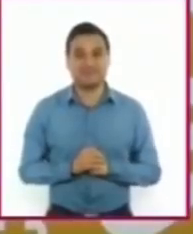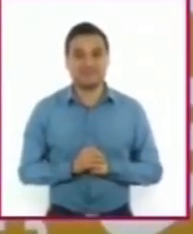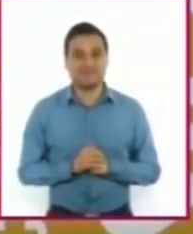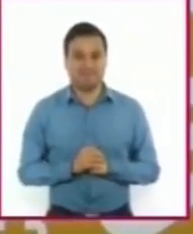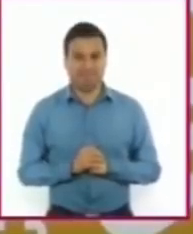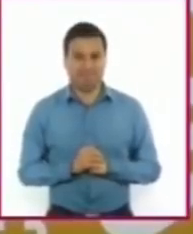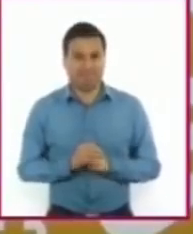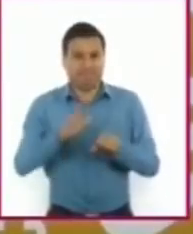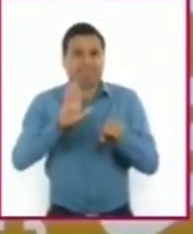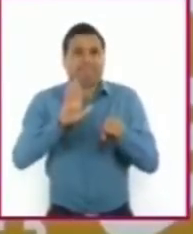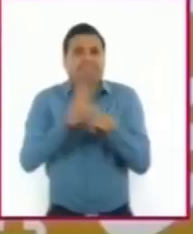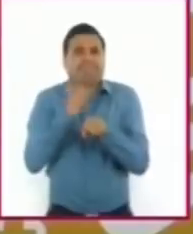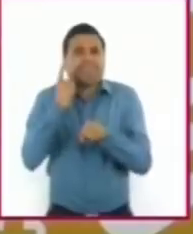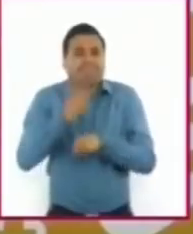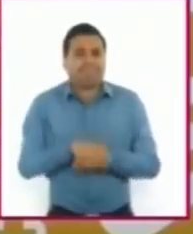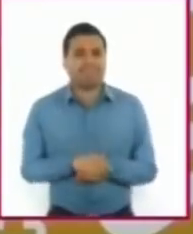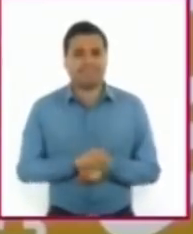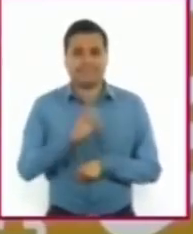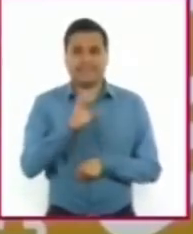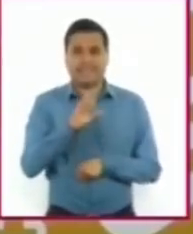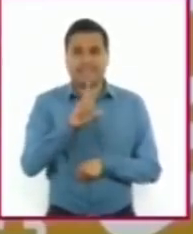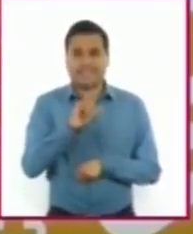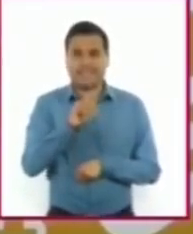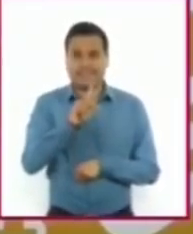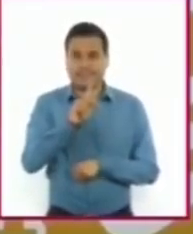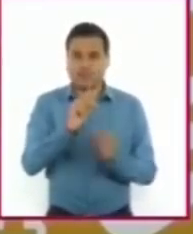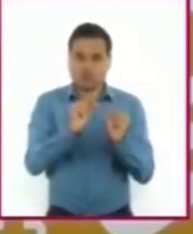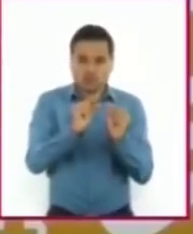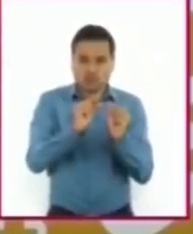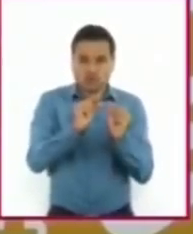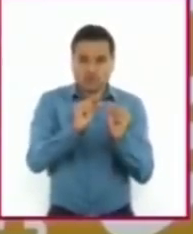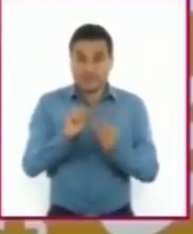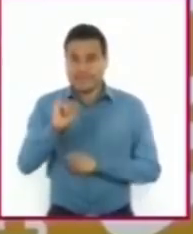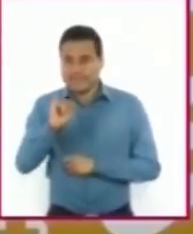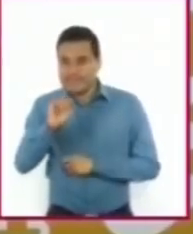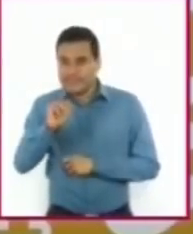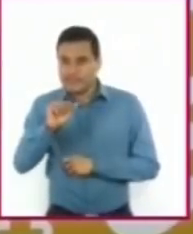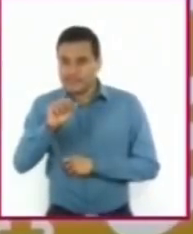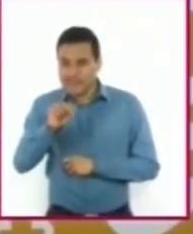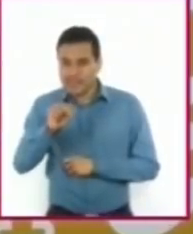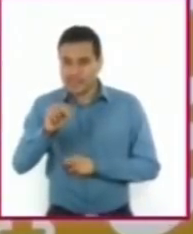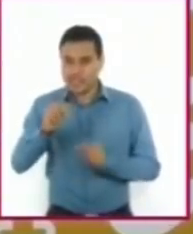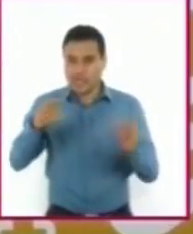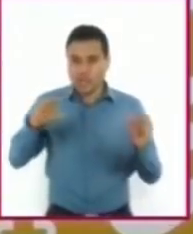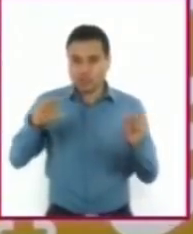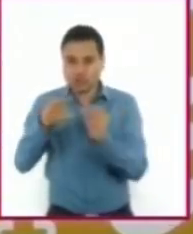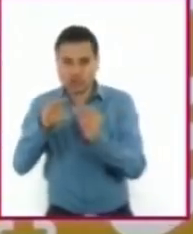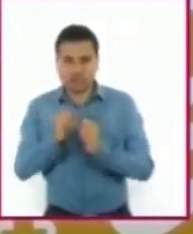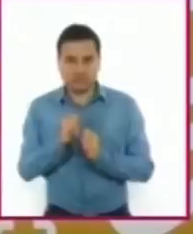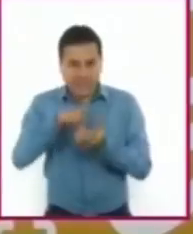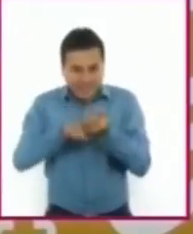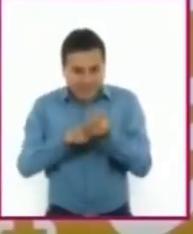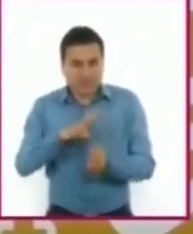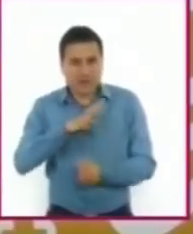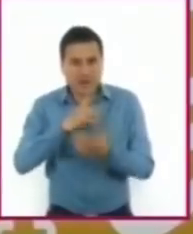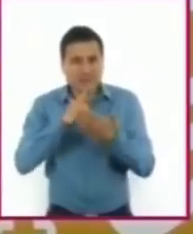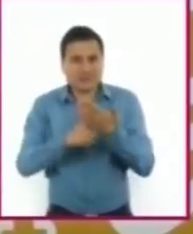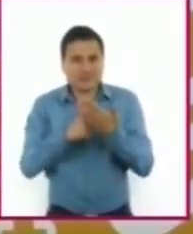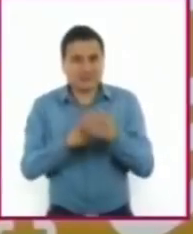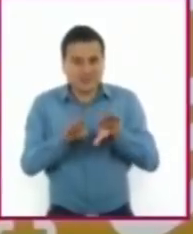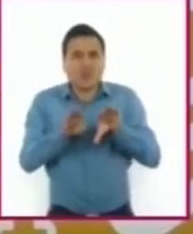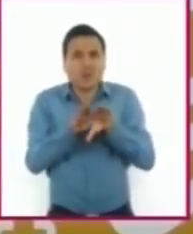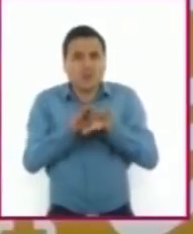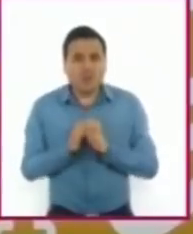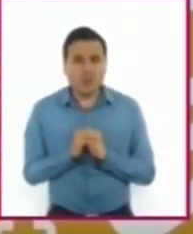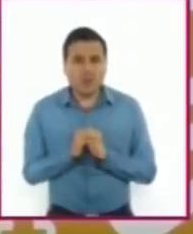¿A qué se debe que los clips se acercaron al imán a pesar de que estaban dentro del aceite y el frasco? Como